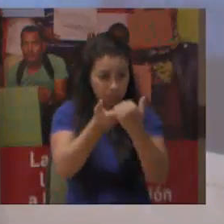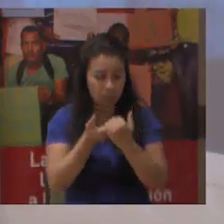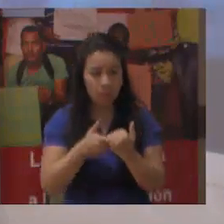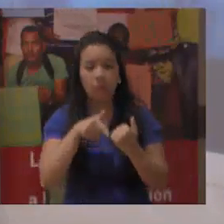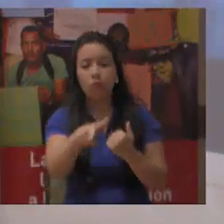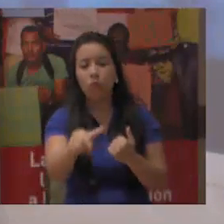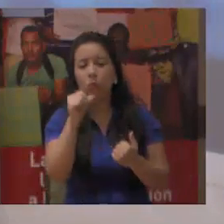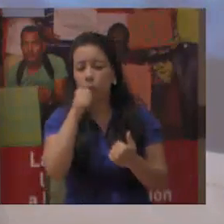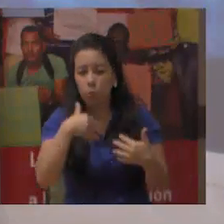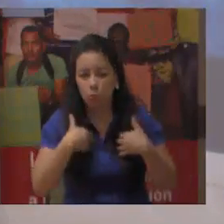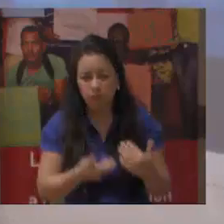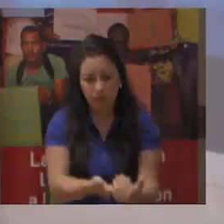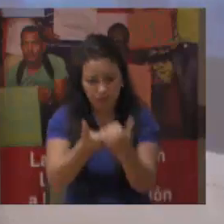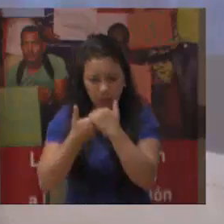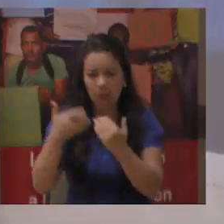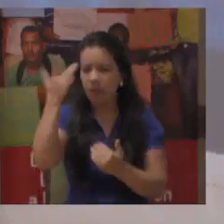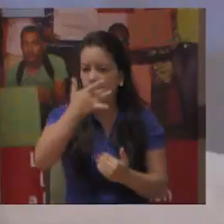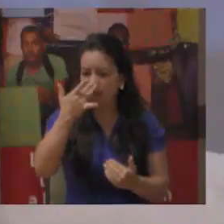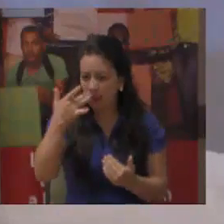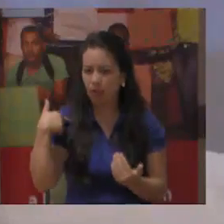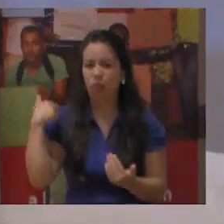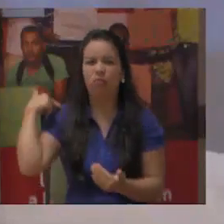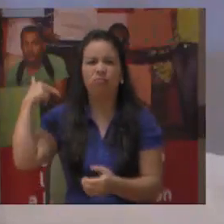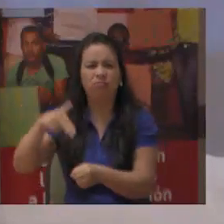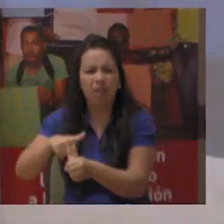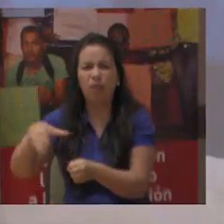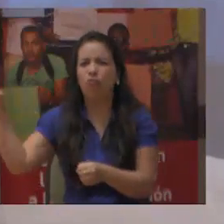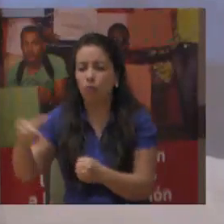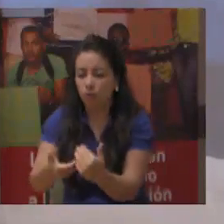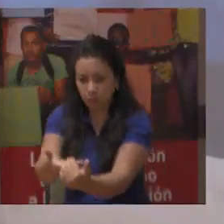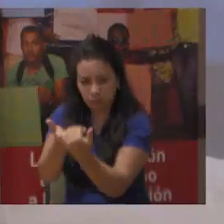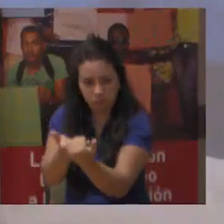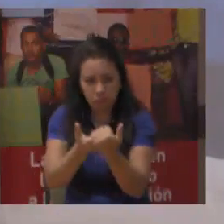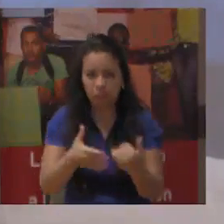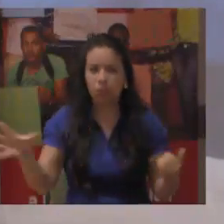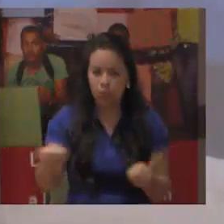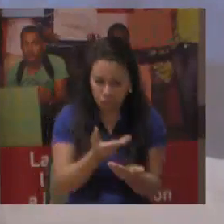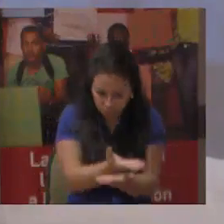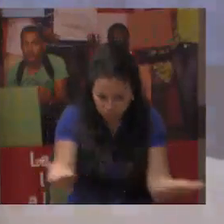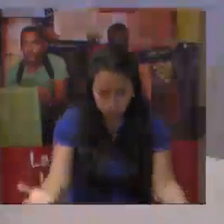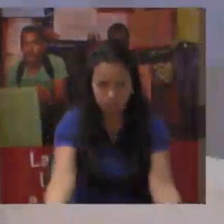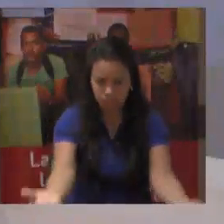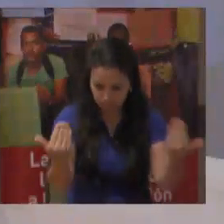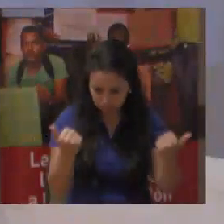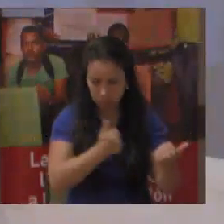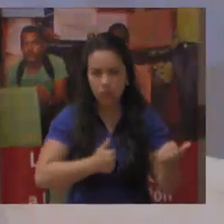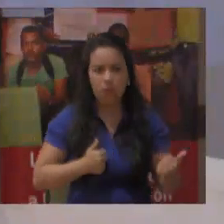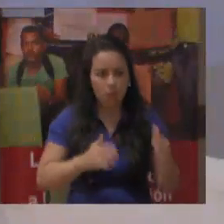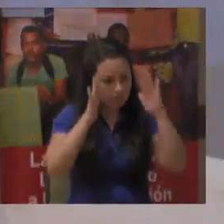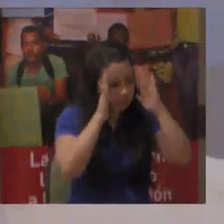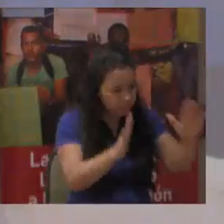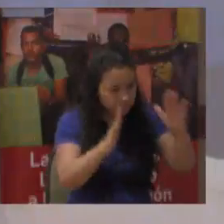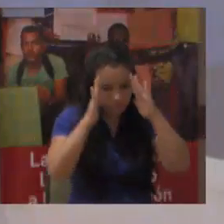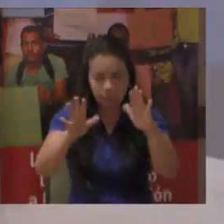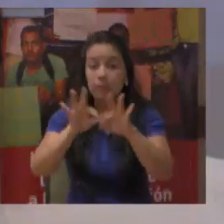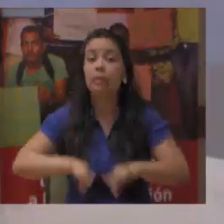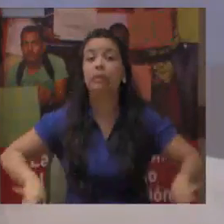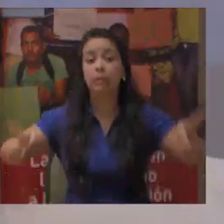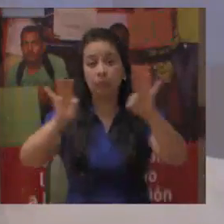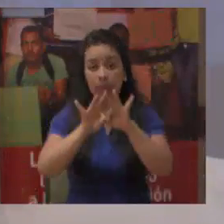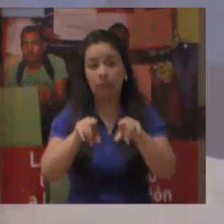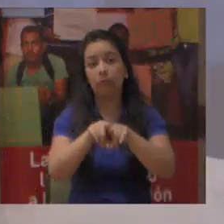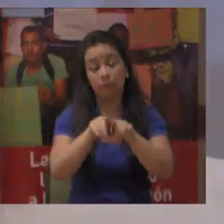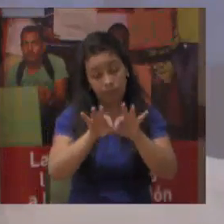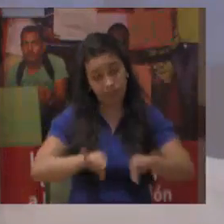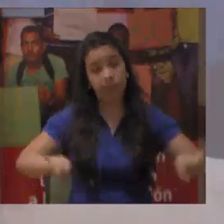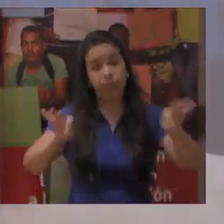a los afrodescendientes, a los indígenas, a todas las poblaciones vulnerables, se las tenemos que dar de la misma forma. Y ese es por lo